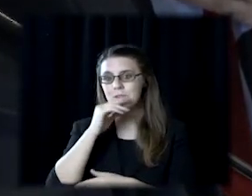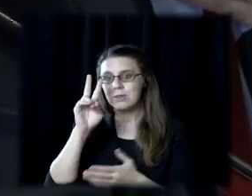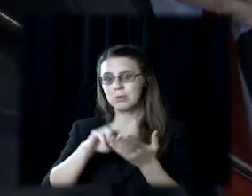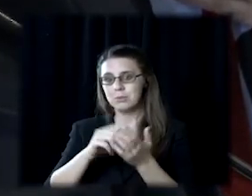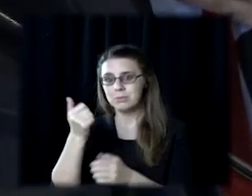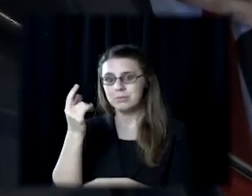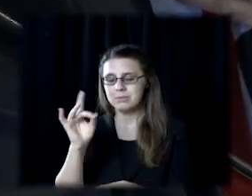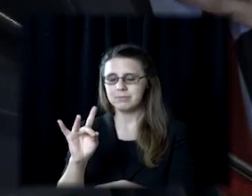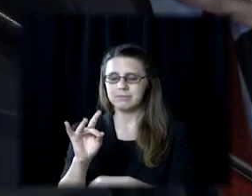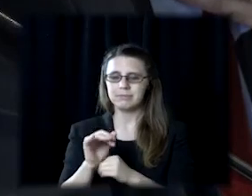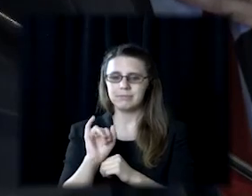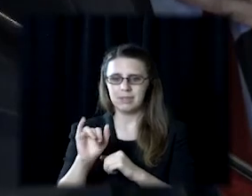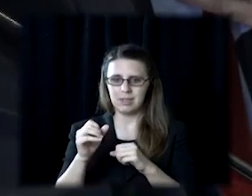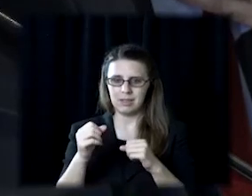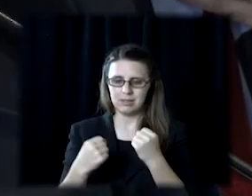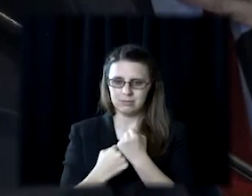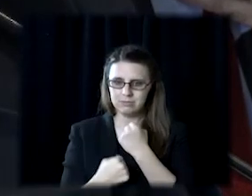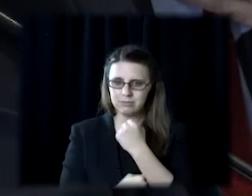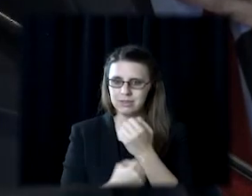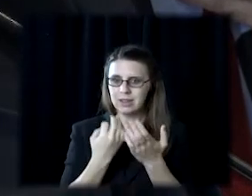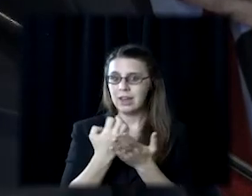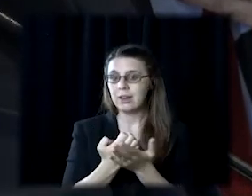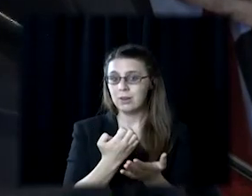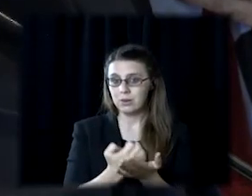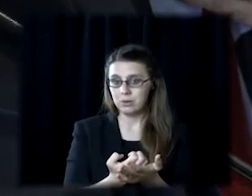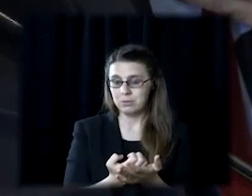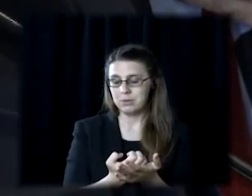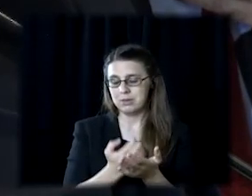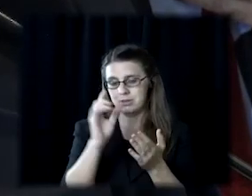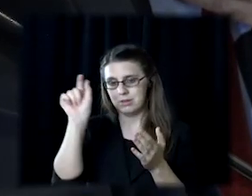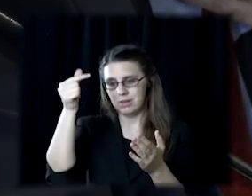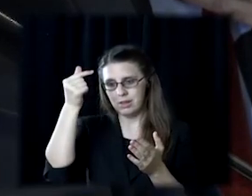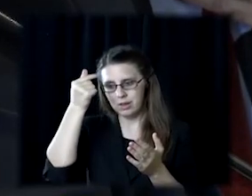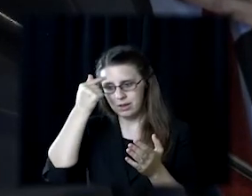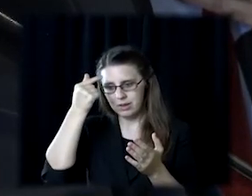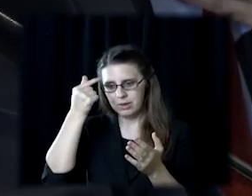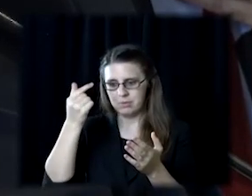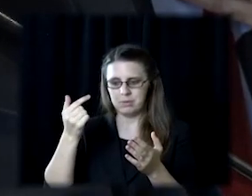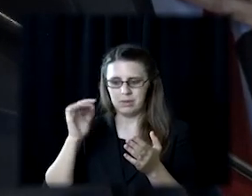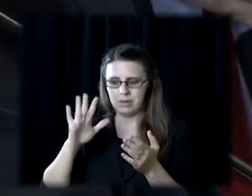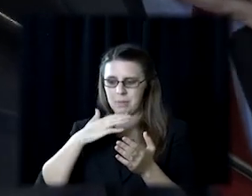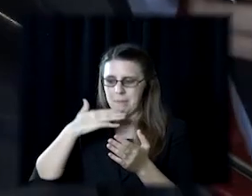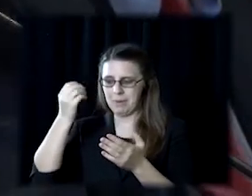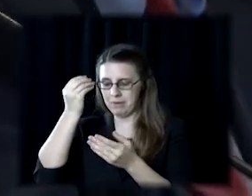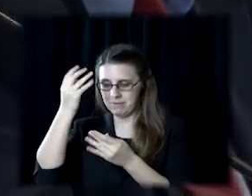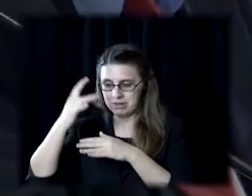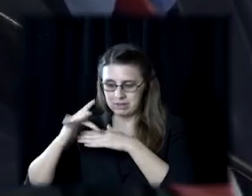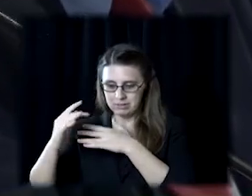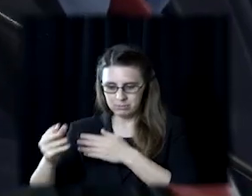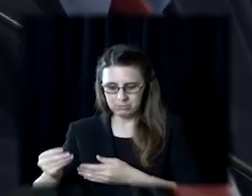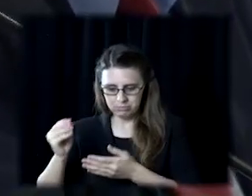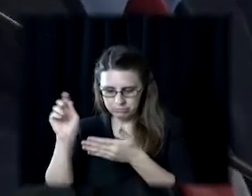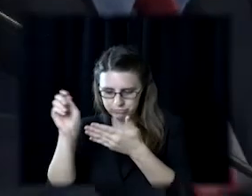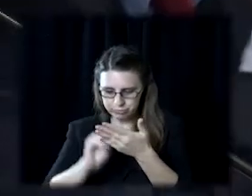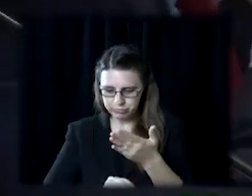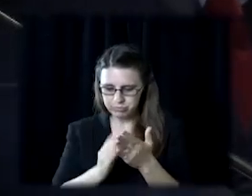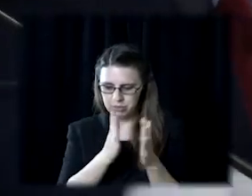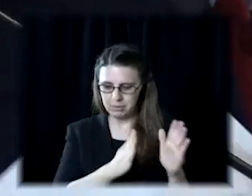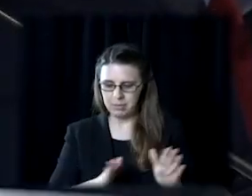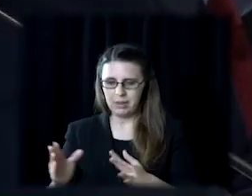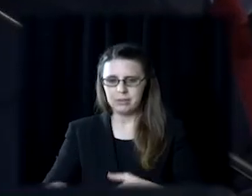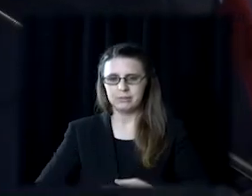Desde una base fundamentalmente macroeconómica y fiscal, el gobierno actualizó el plan con la mejor información disponible. Sin embargo, no tuvo el